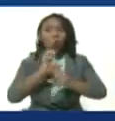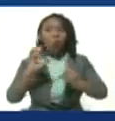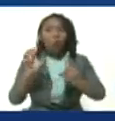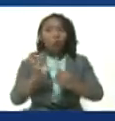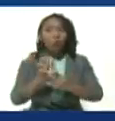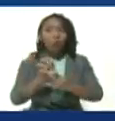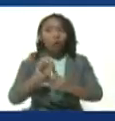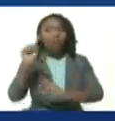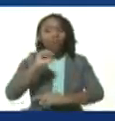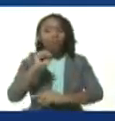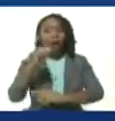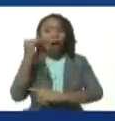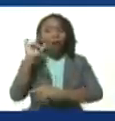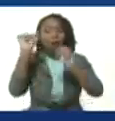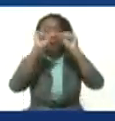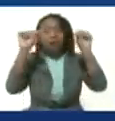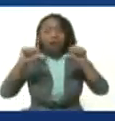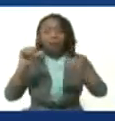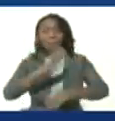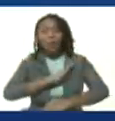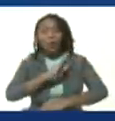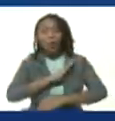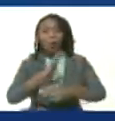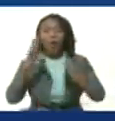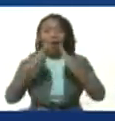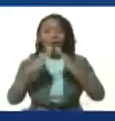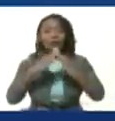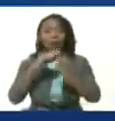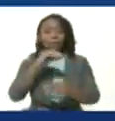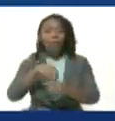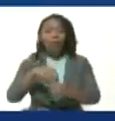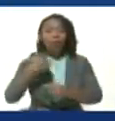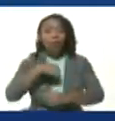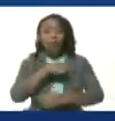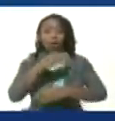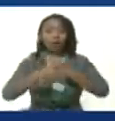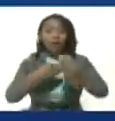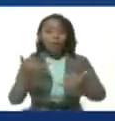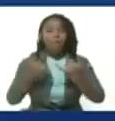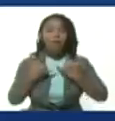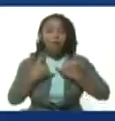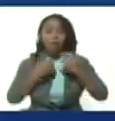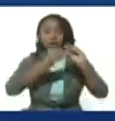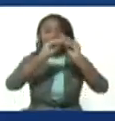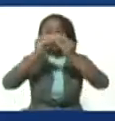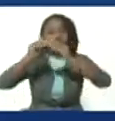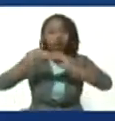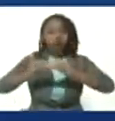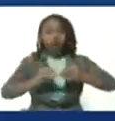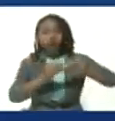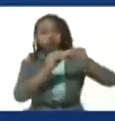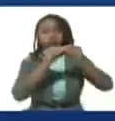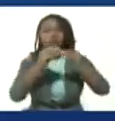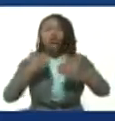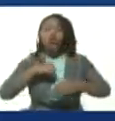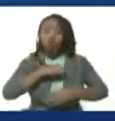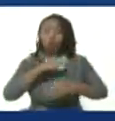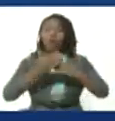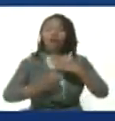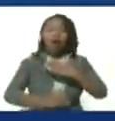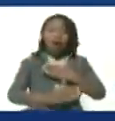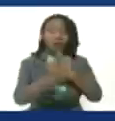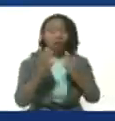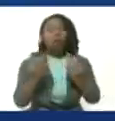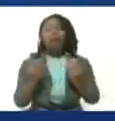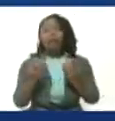bueno, tenemos sistemas propios en casa donde hacemos nosotros mismos nuestro mantenimiento. Hemos avanzado muchísimo.